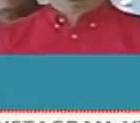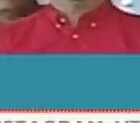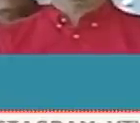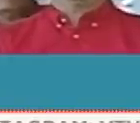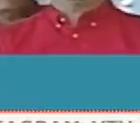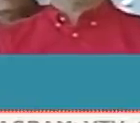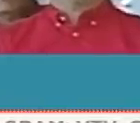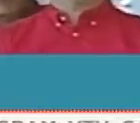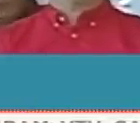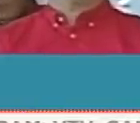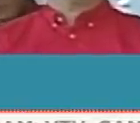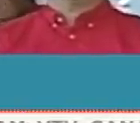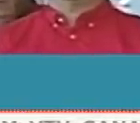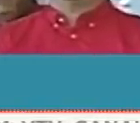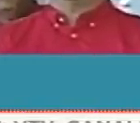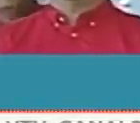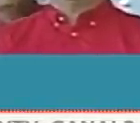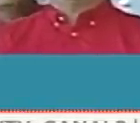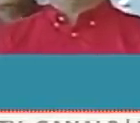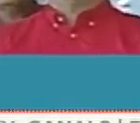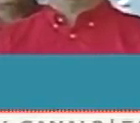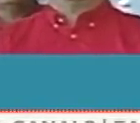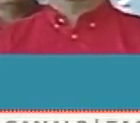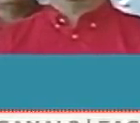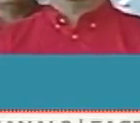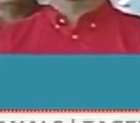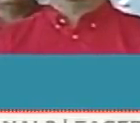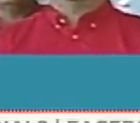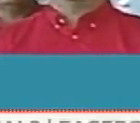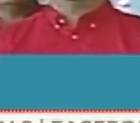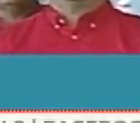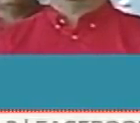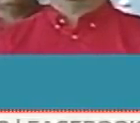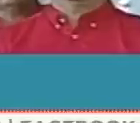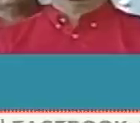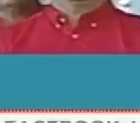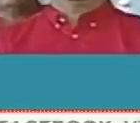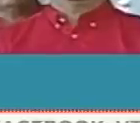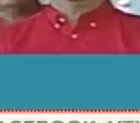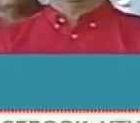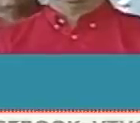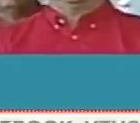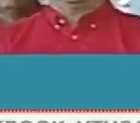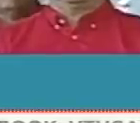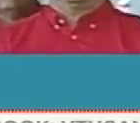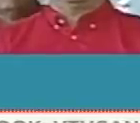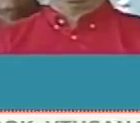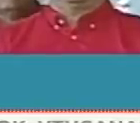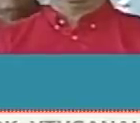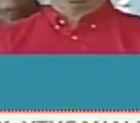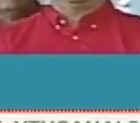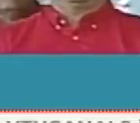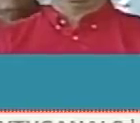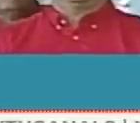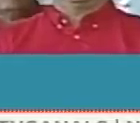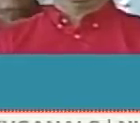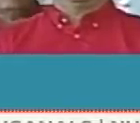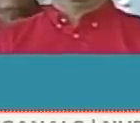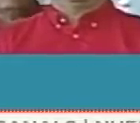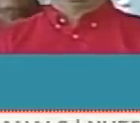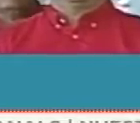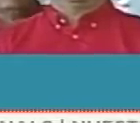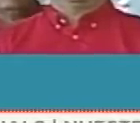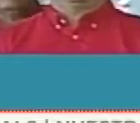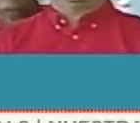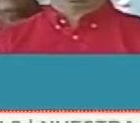de televisión y de los distintos medios de comunicación que transmiten esta rueda de prensa,